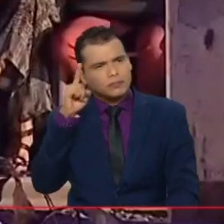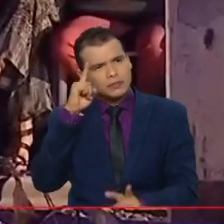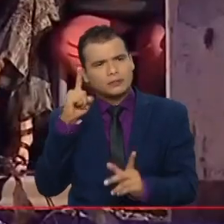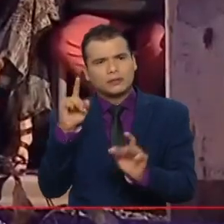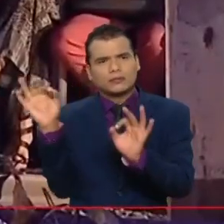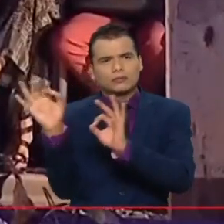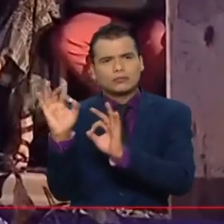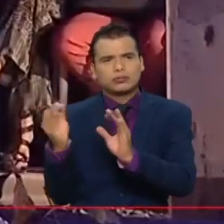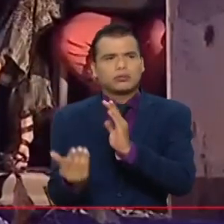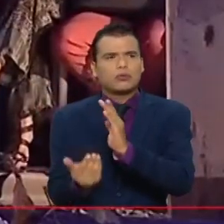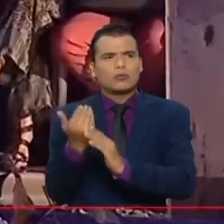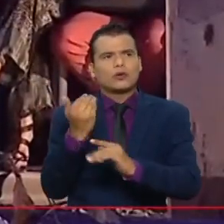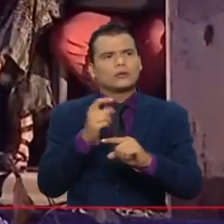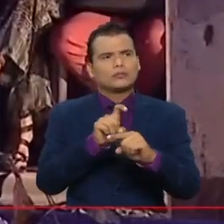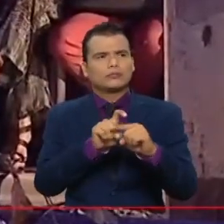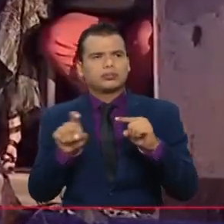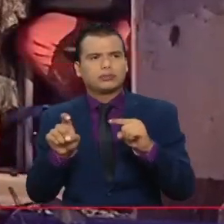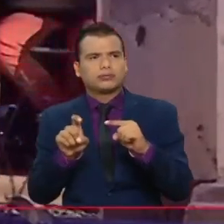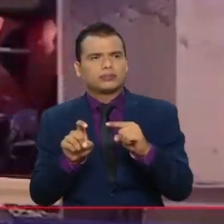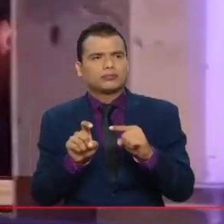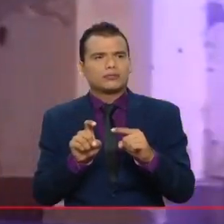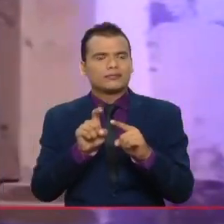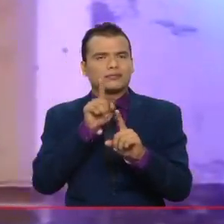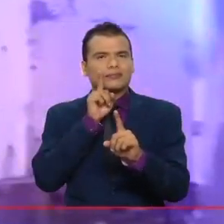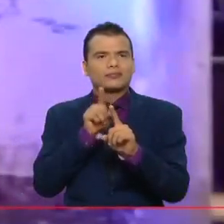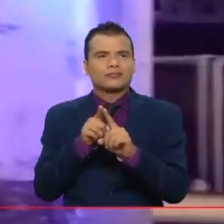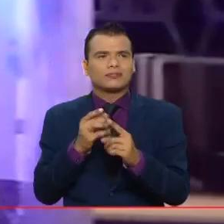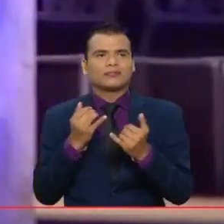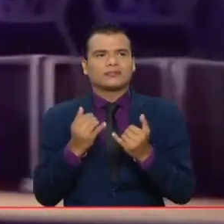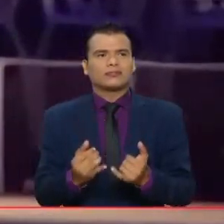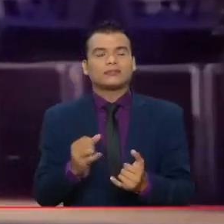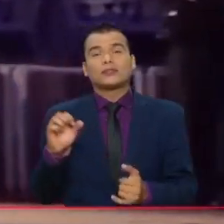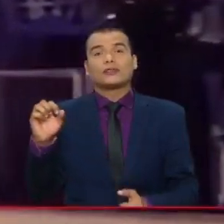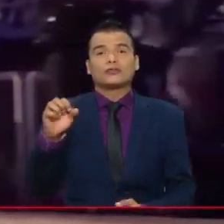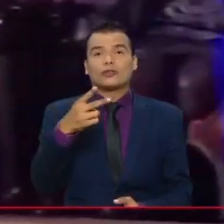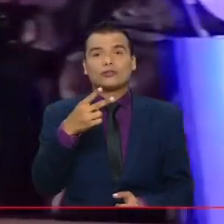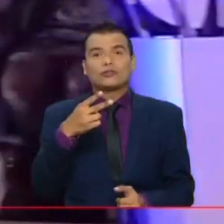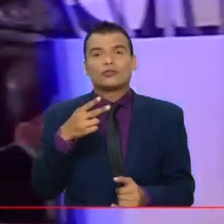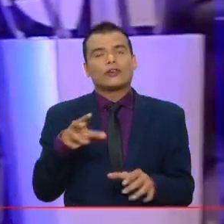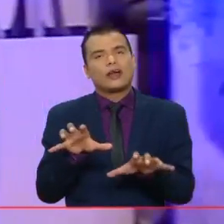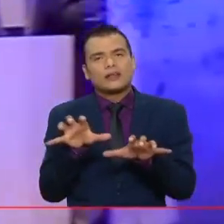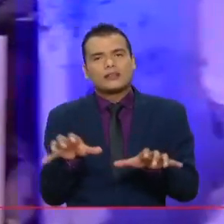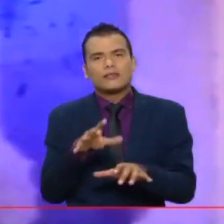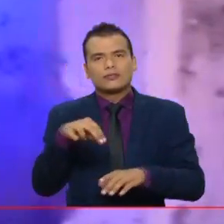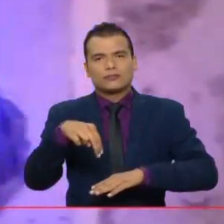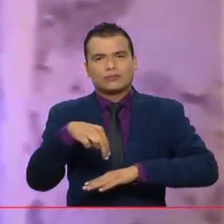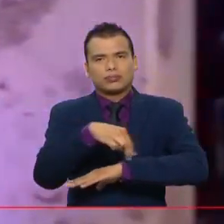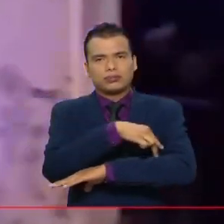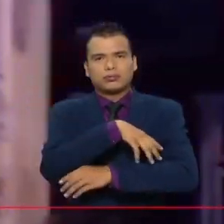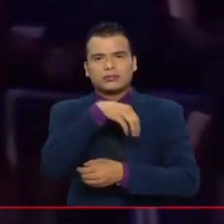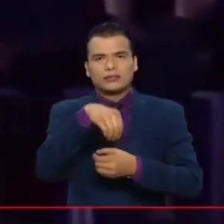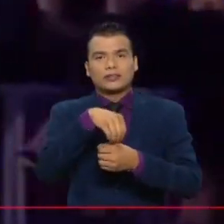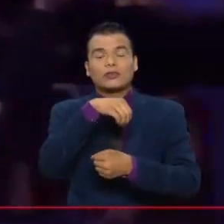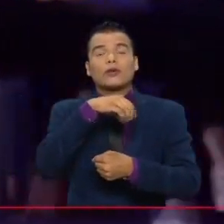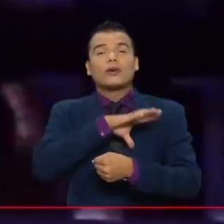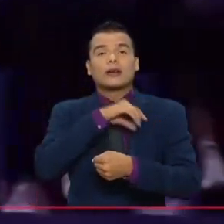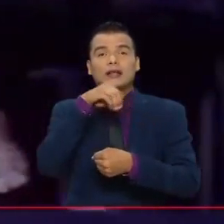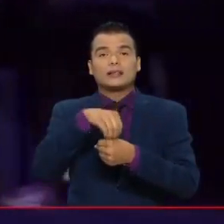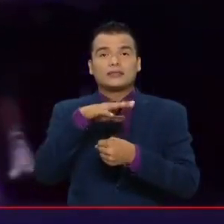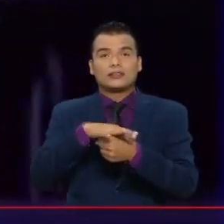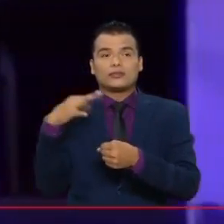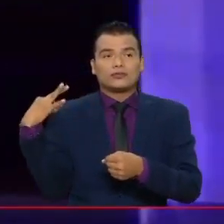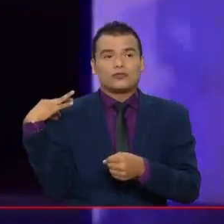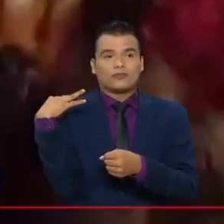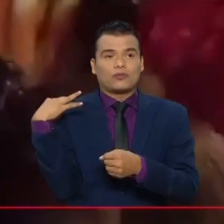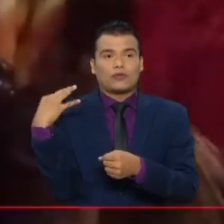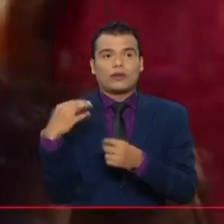su colección para la edición número 2 de Cali Distrito Moda para la pasarela inaugural. El diseñador, cuyas